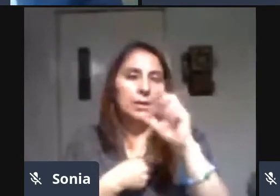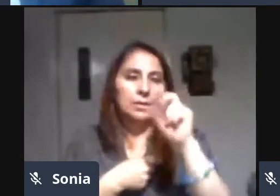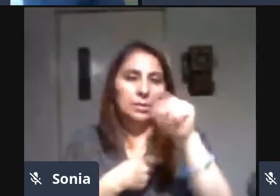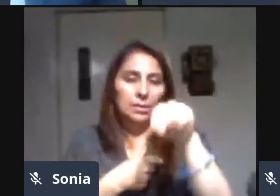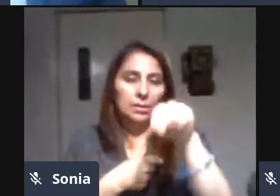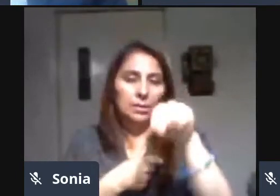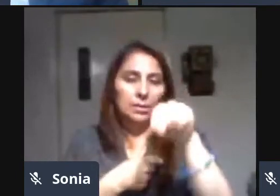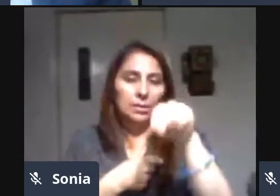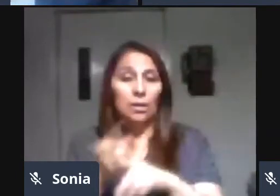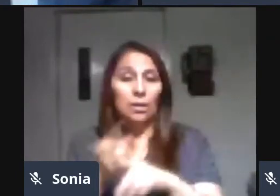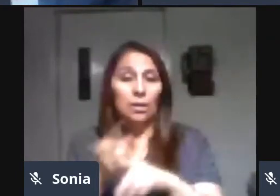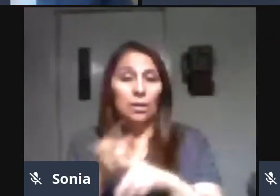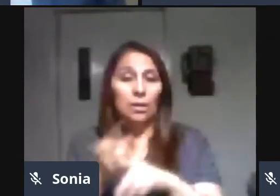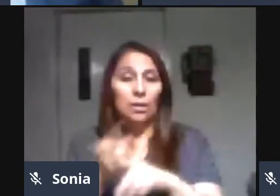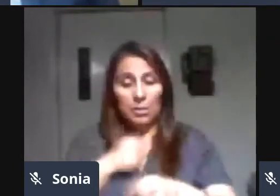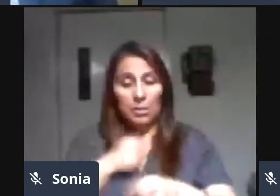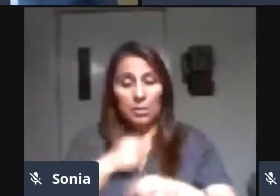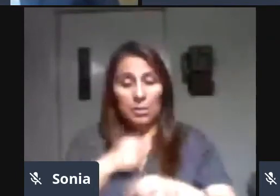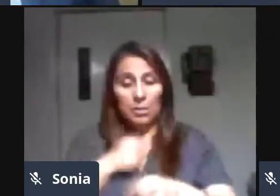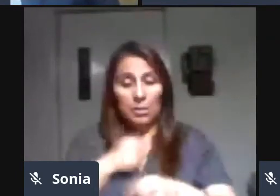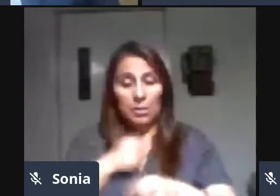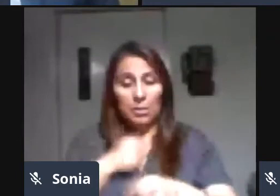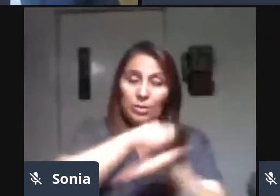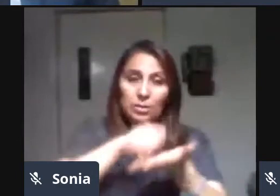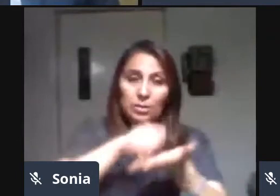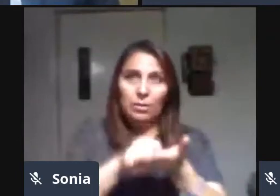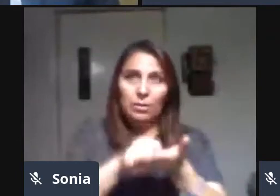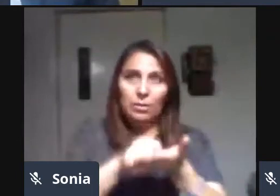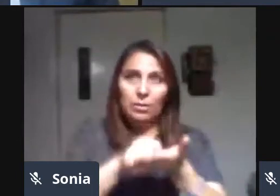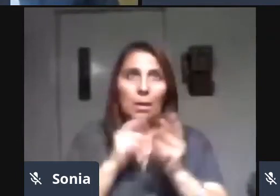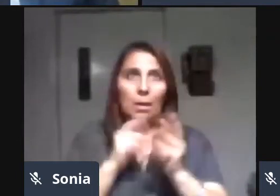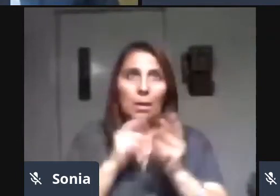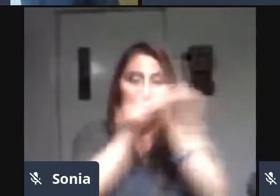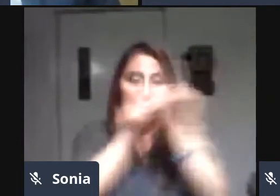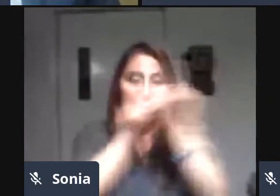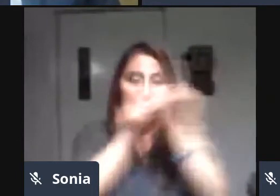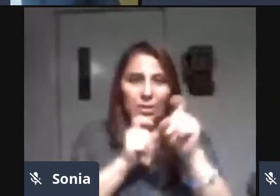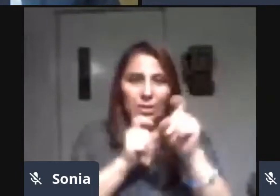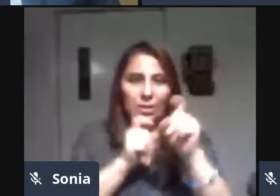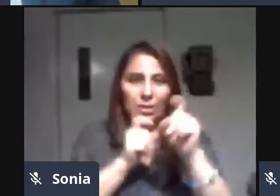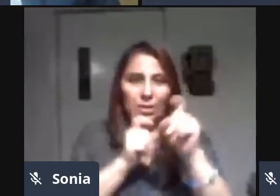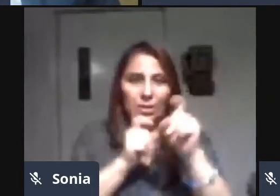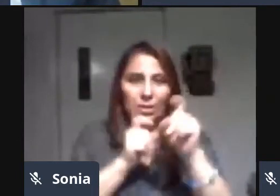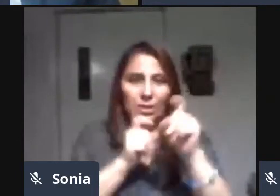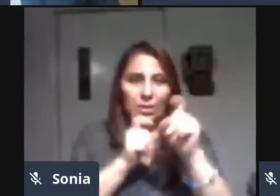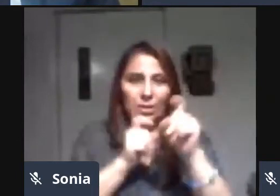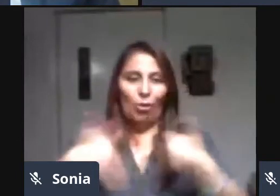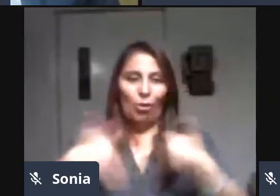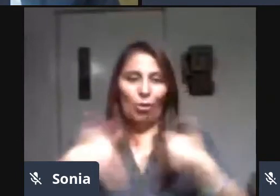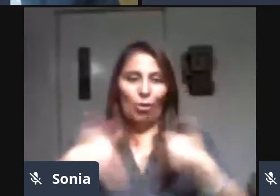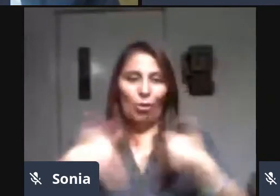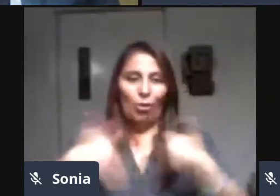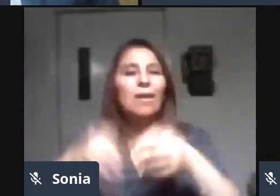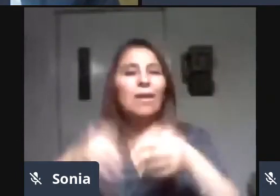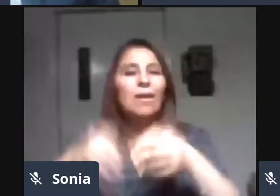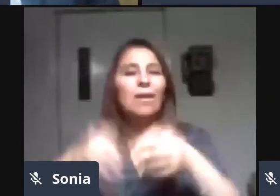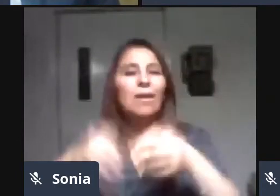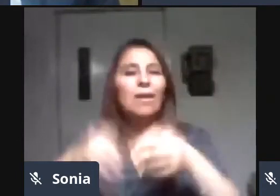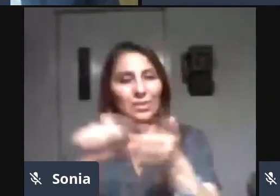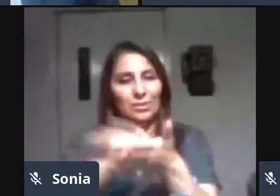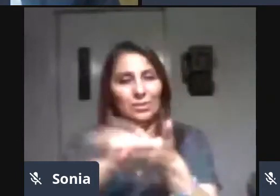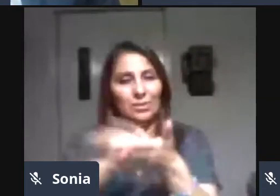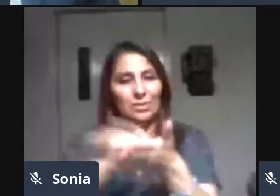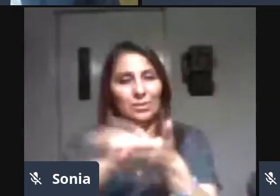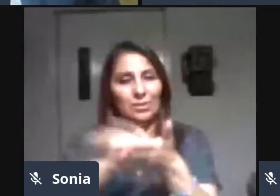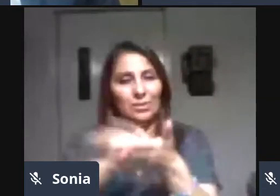a sus propias preguntas a través de la escritura y también nosotros los lectores cuando llegamos a